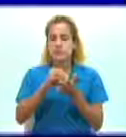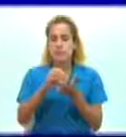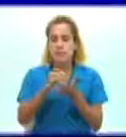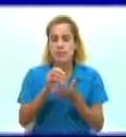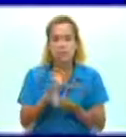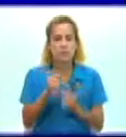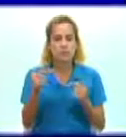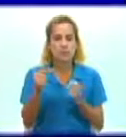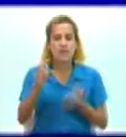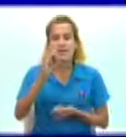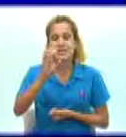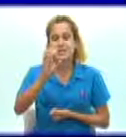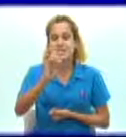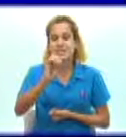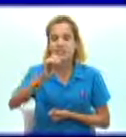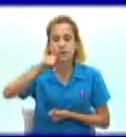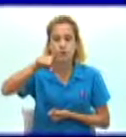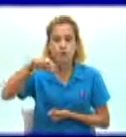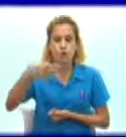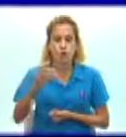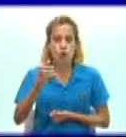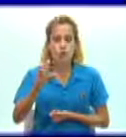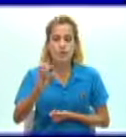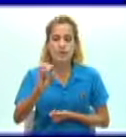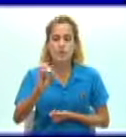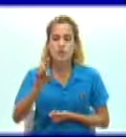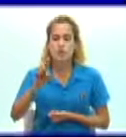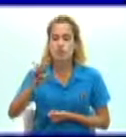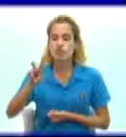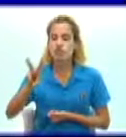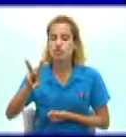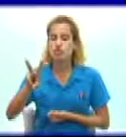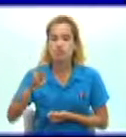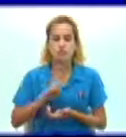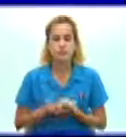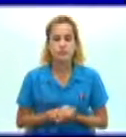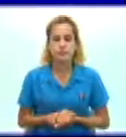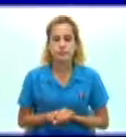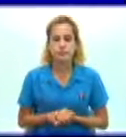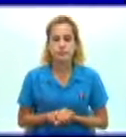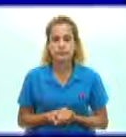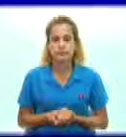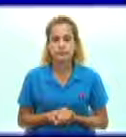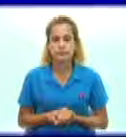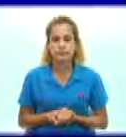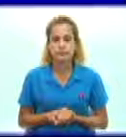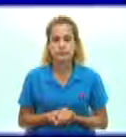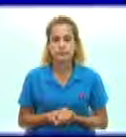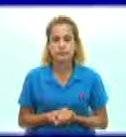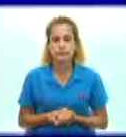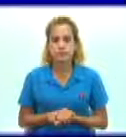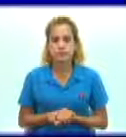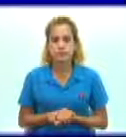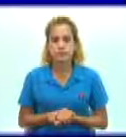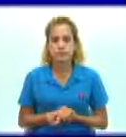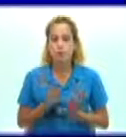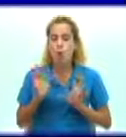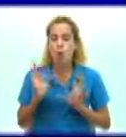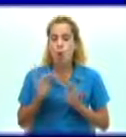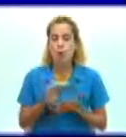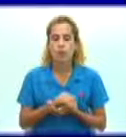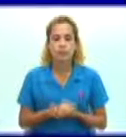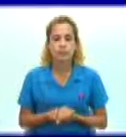el producto tendrá también 3 lugares decimales. Esto es igual a 0,012. O